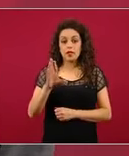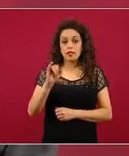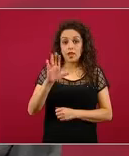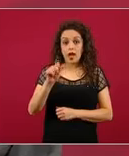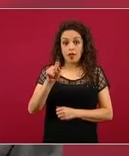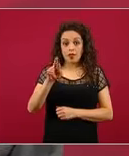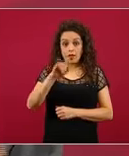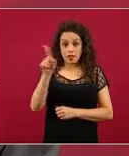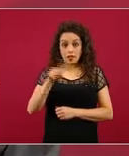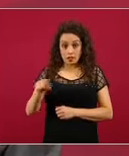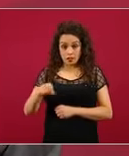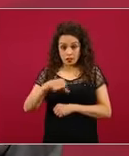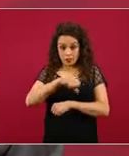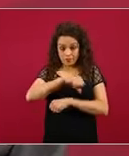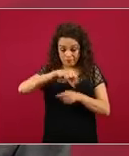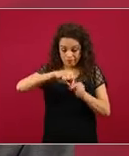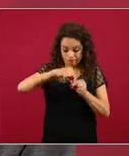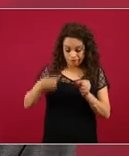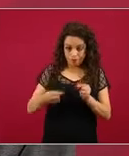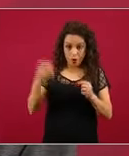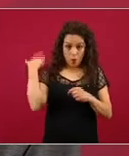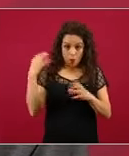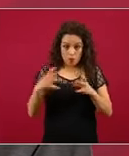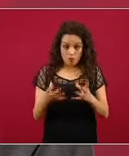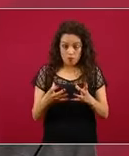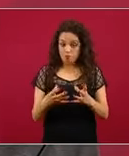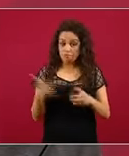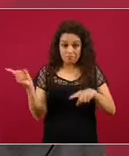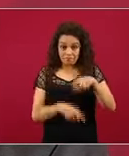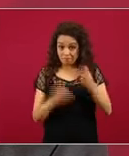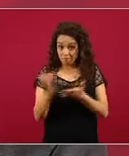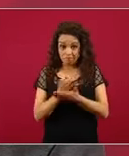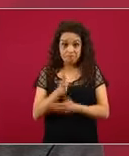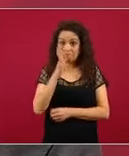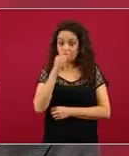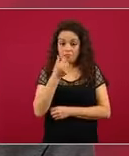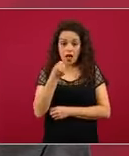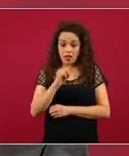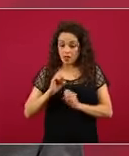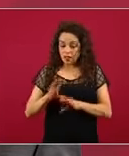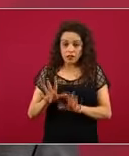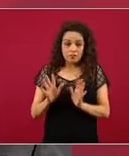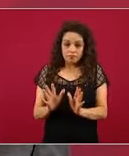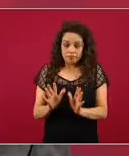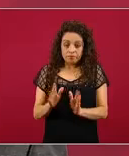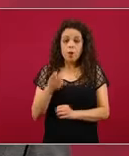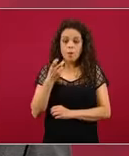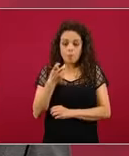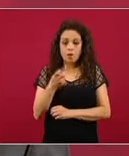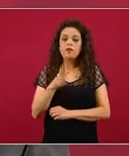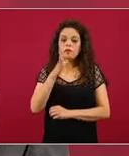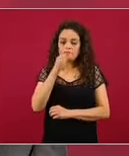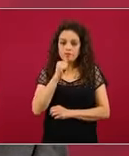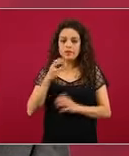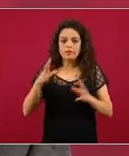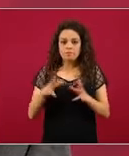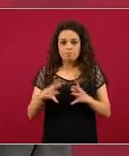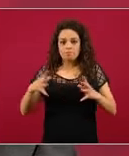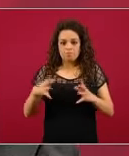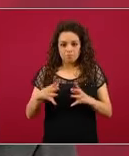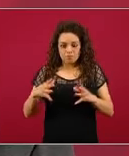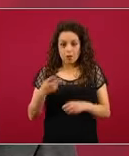no se remueven, queda limitada la capacidad pulmonar y el objetivo de la rehabilitación es que a través de el ejercicio